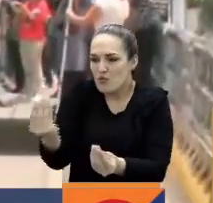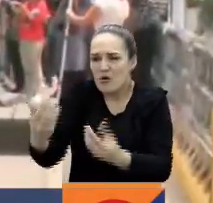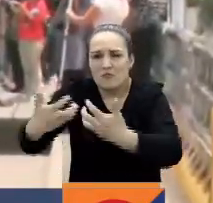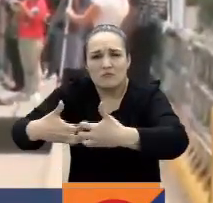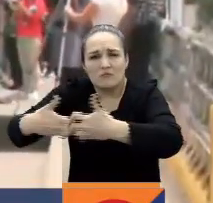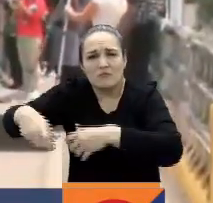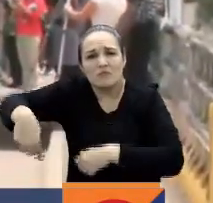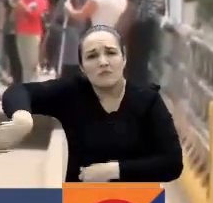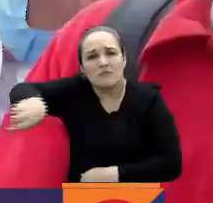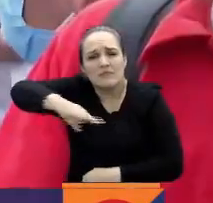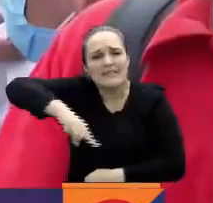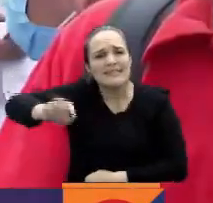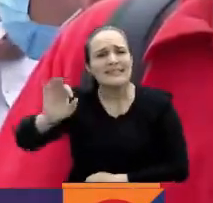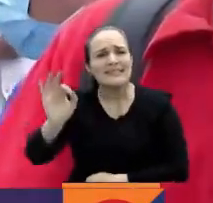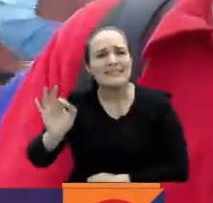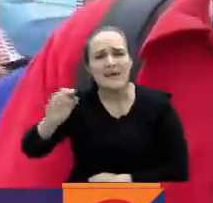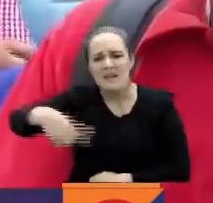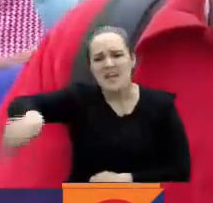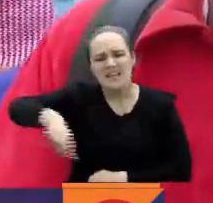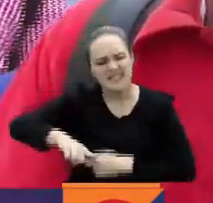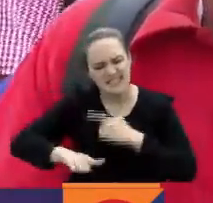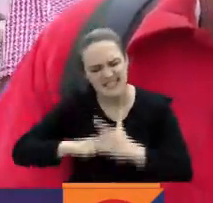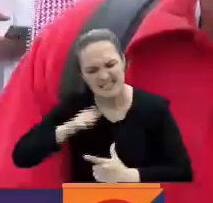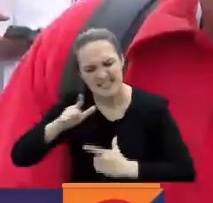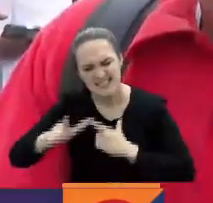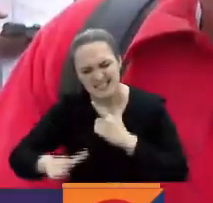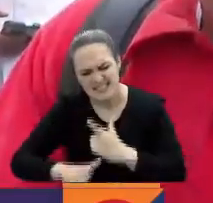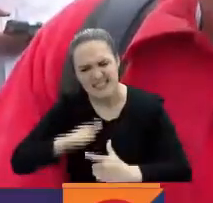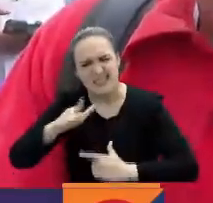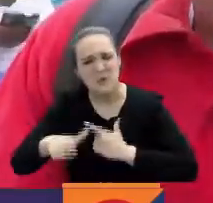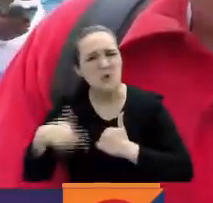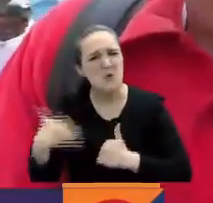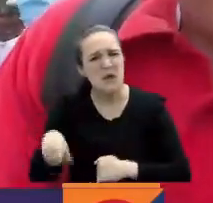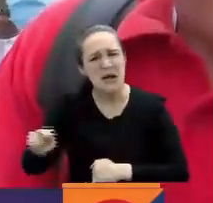estuvieron siempre poniendo el pecho a la brisa, fueron los que